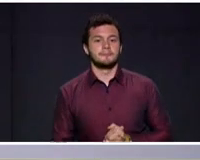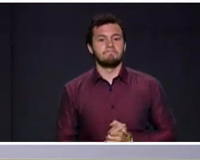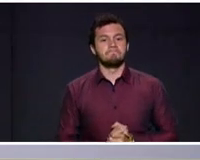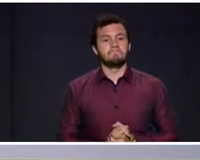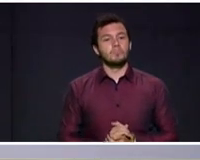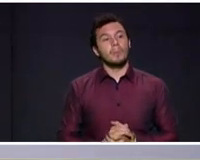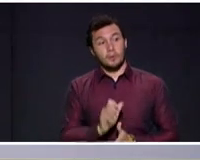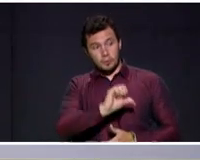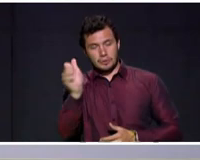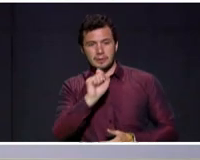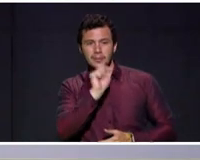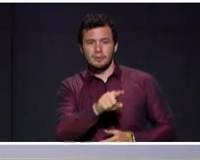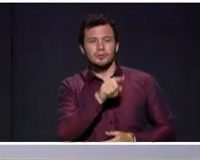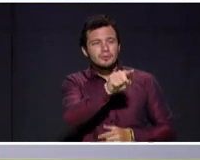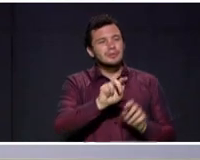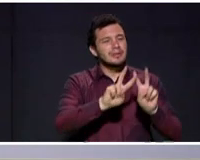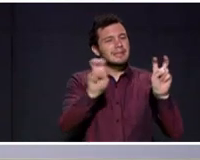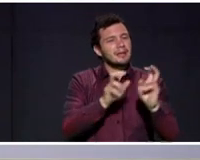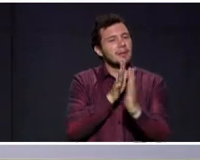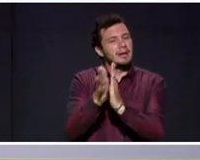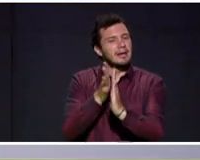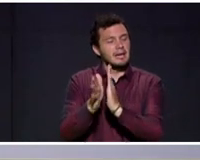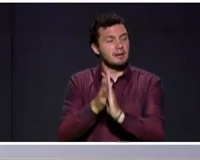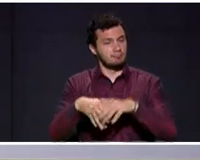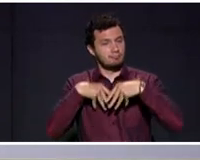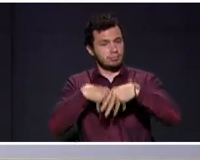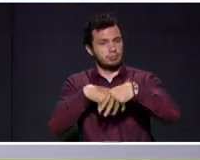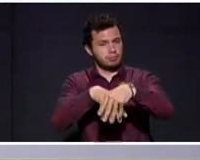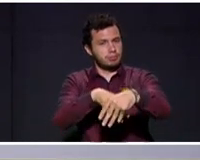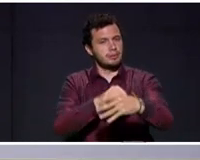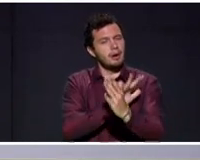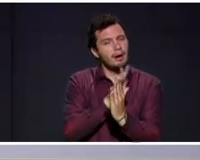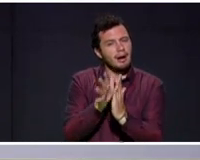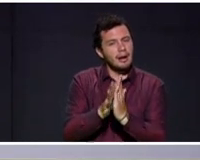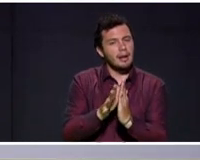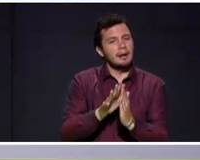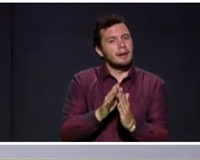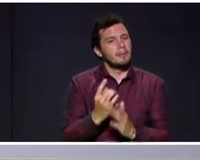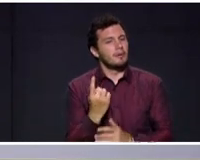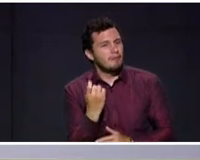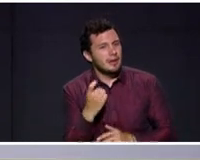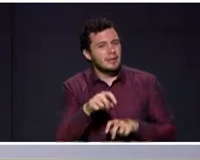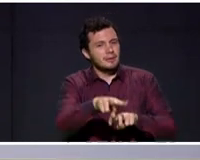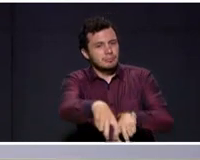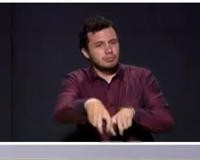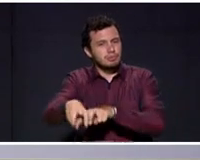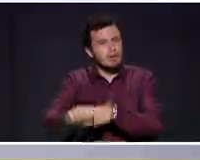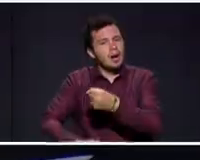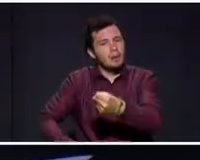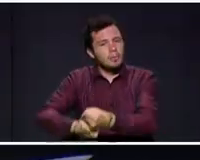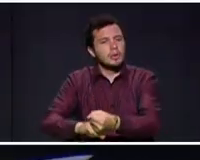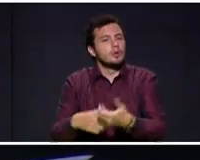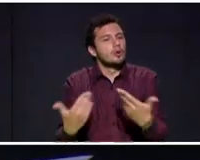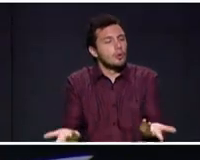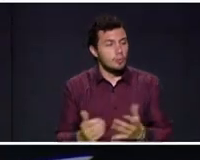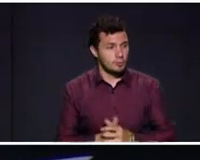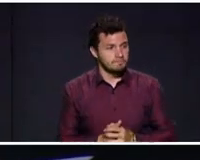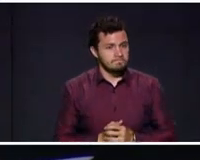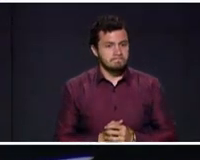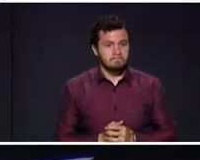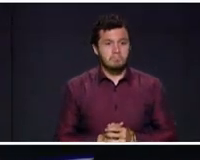tema a militar de fuerza y el sector agrario qué hacer con los campesinos para apoyarlos ahí viene el siguiente punto